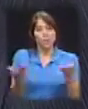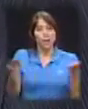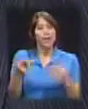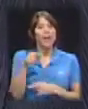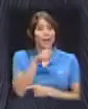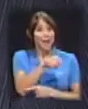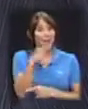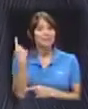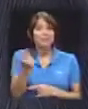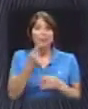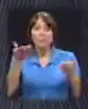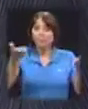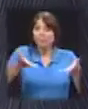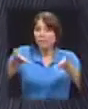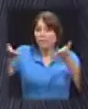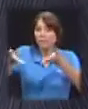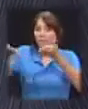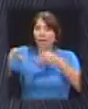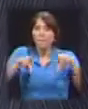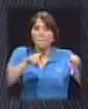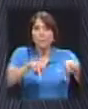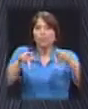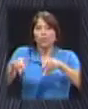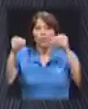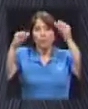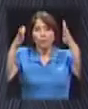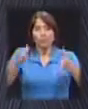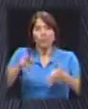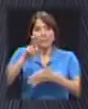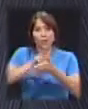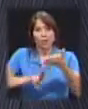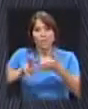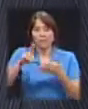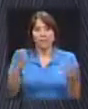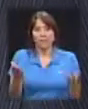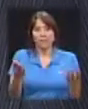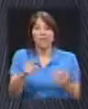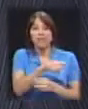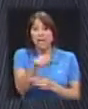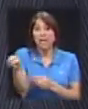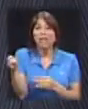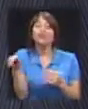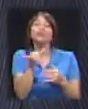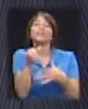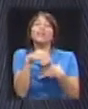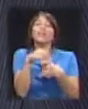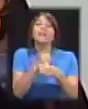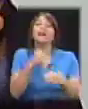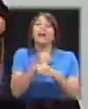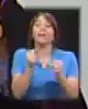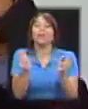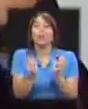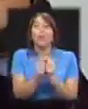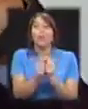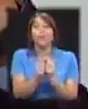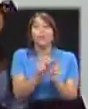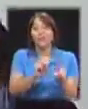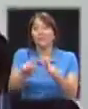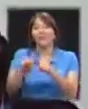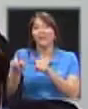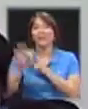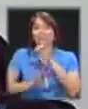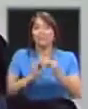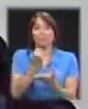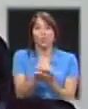estaban modelando una economía que, o economías que no tenían o tenían pocos elementos de mercado, como